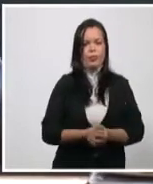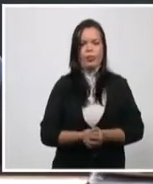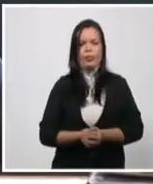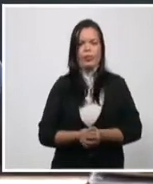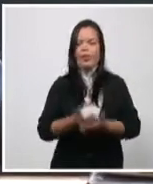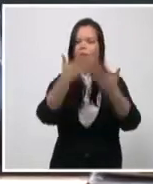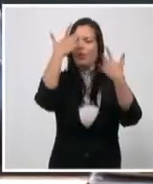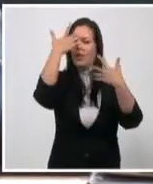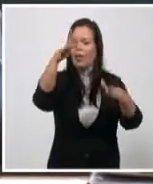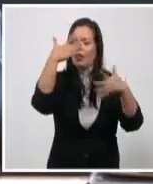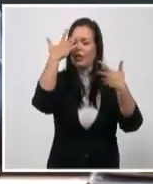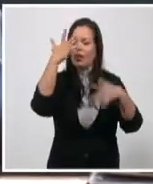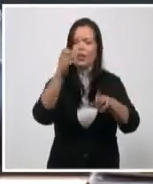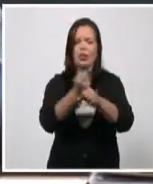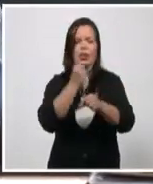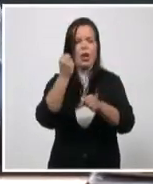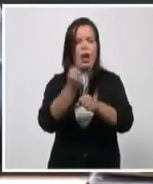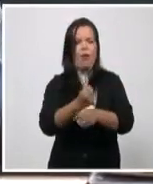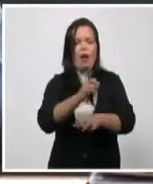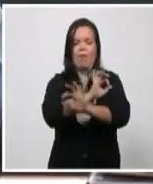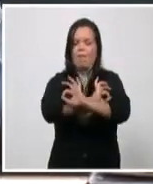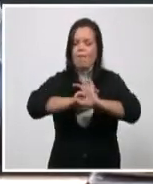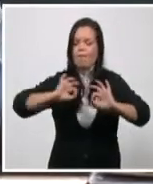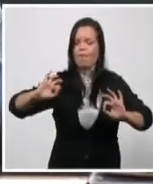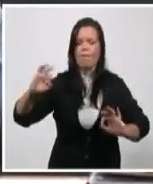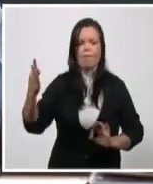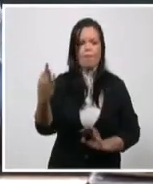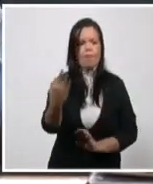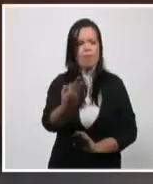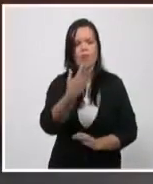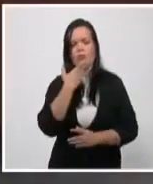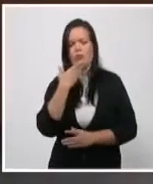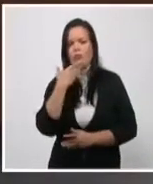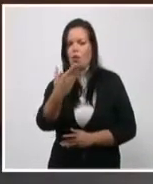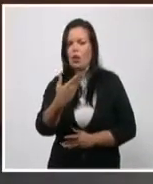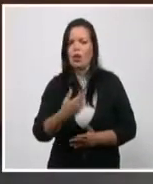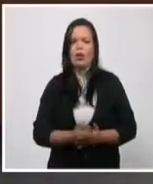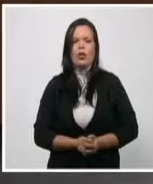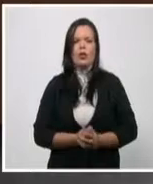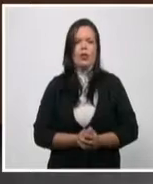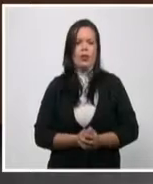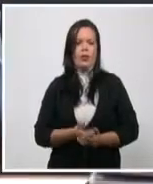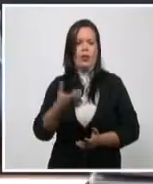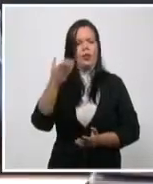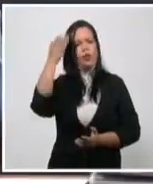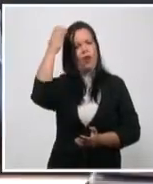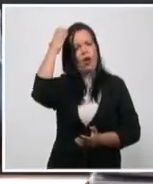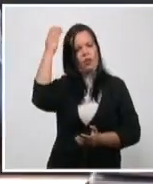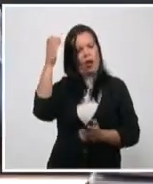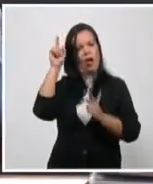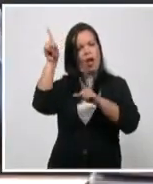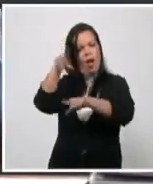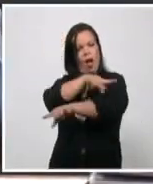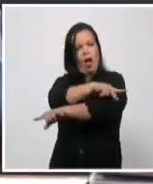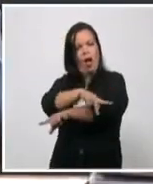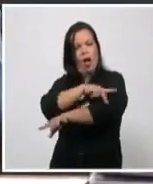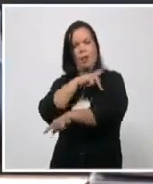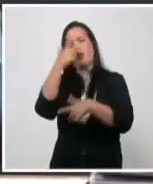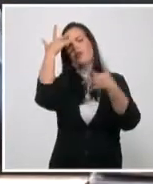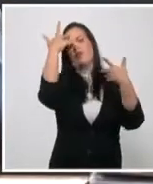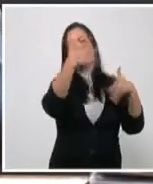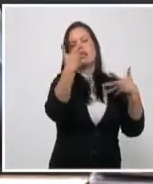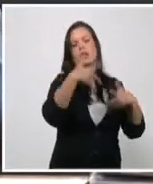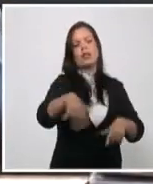fue excelente y por eso las autoridades de esa nación reconocieron el significativo aporte del trabajo de